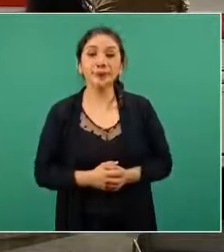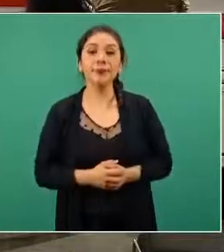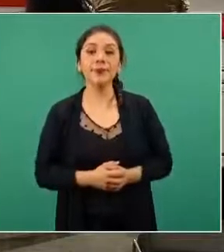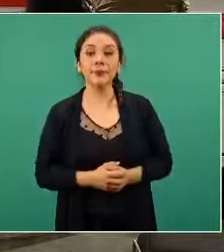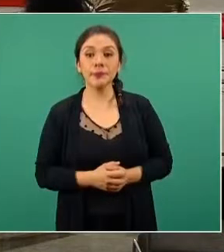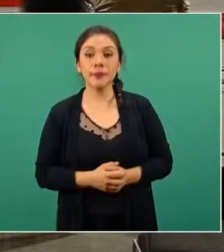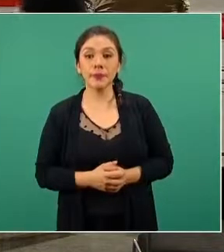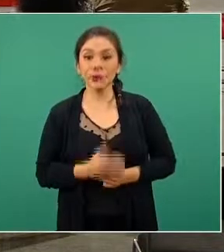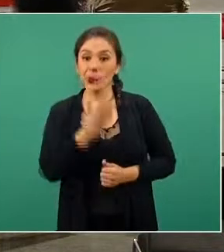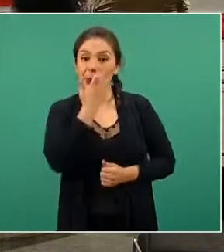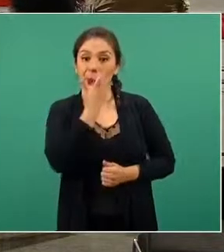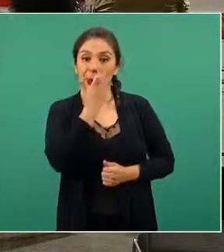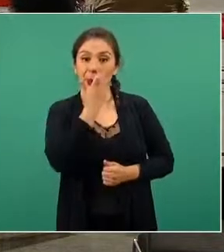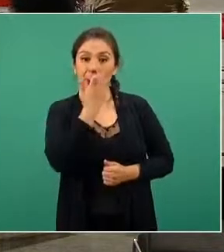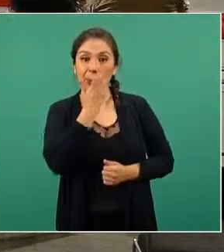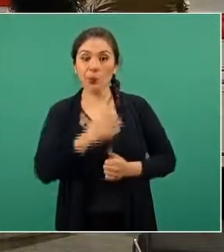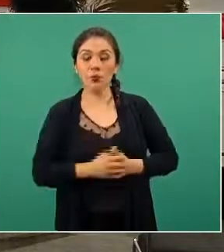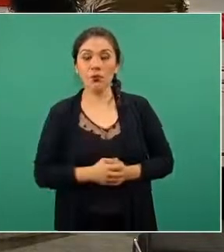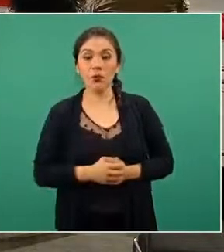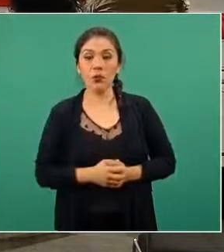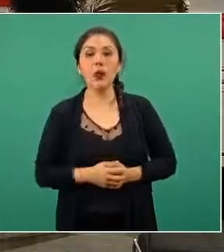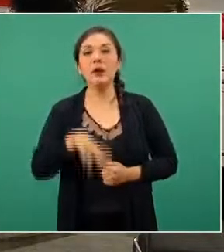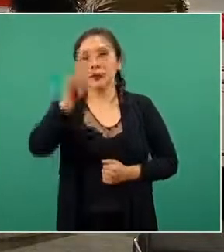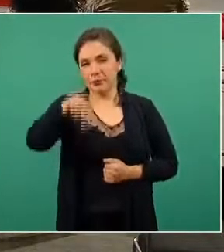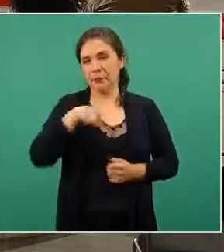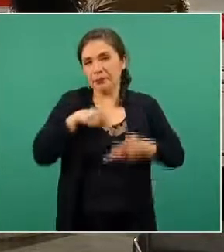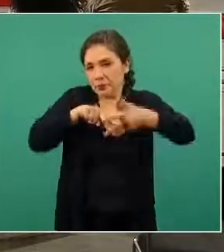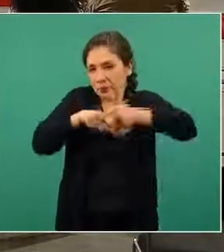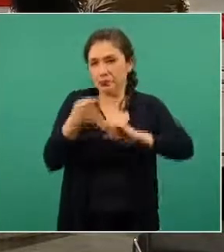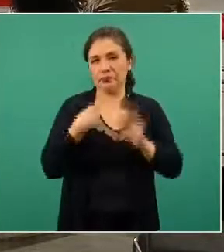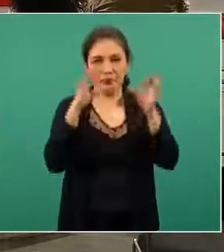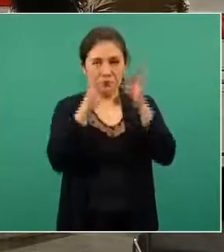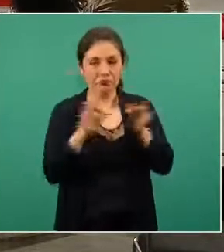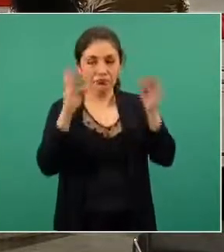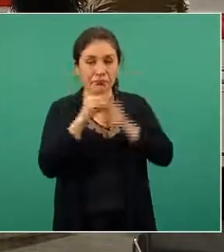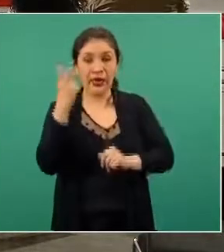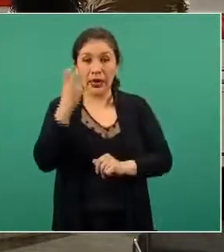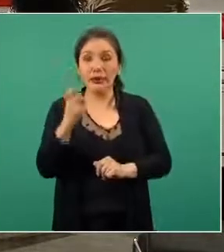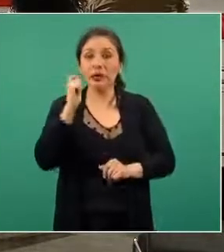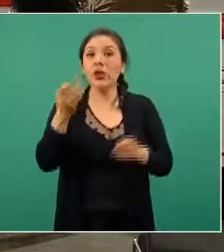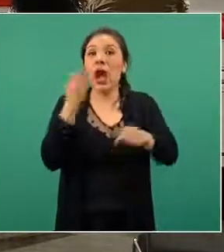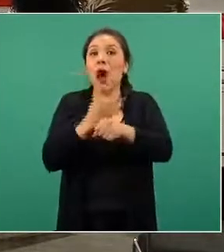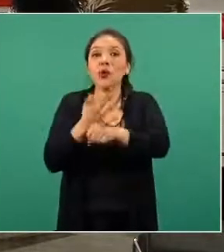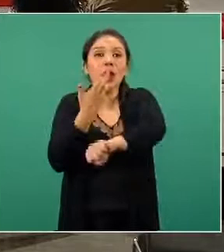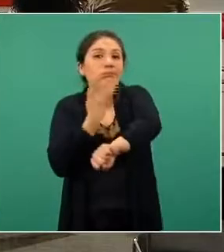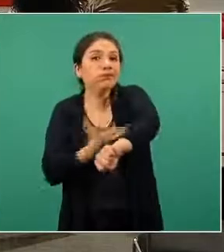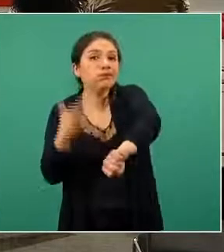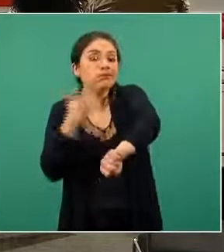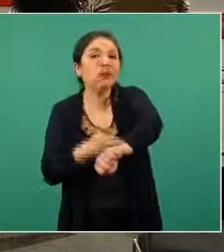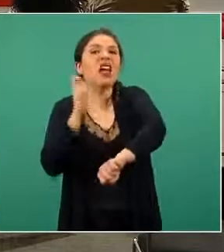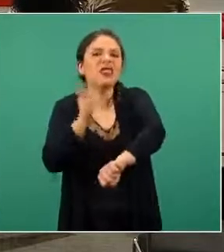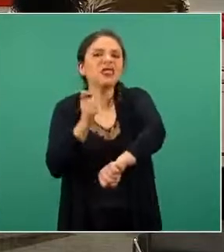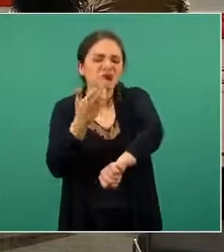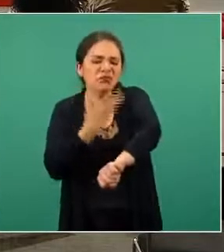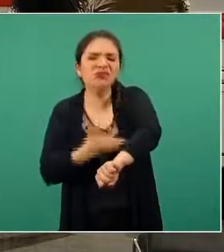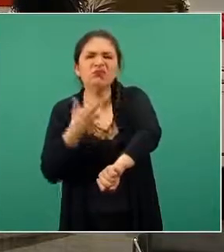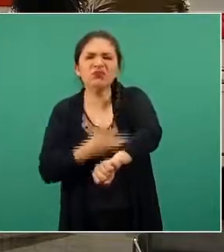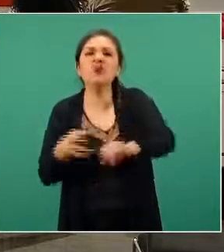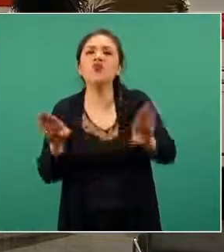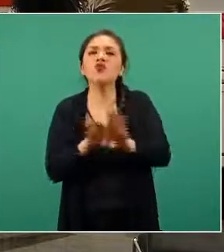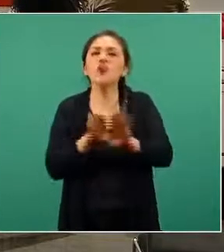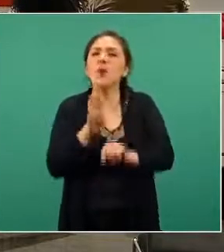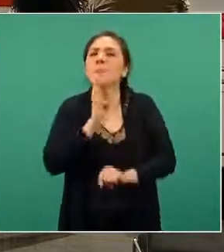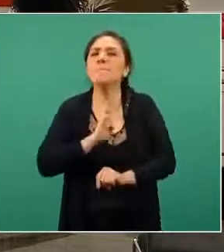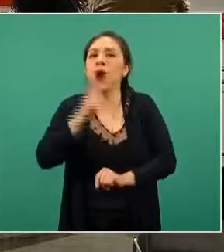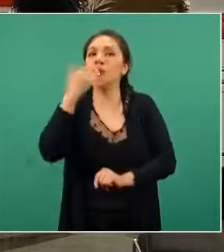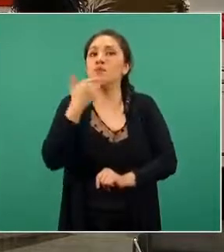supuesto. Realmente, como platicábamos al inicio, esto es un modelo de gestión, en donde la gestión, la mejor forma de